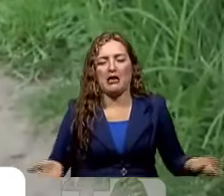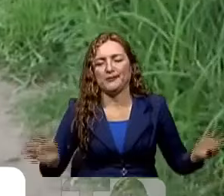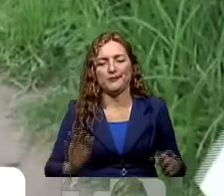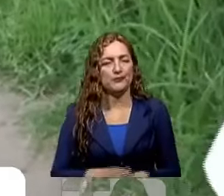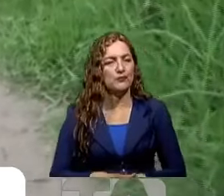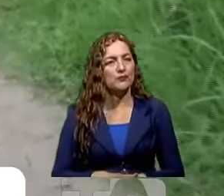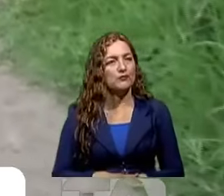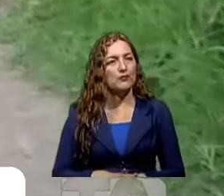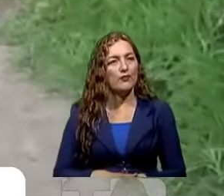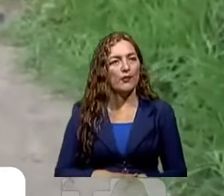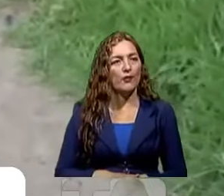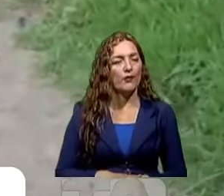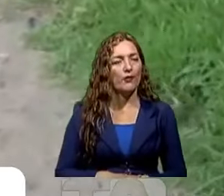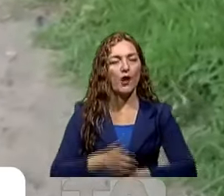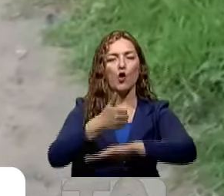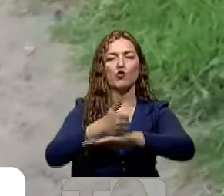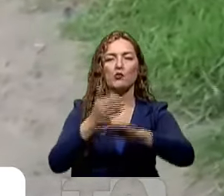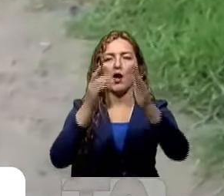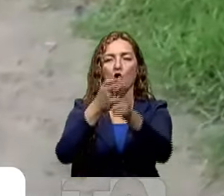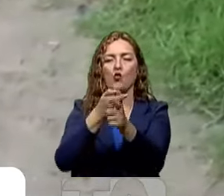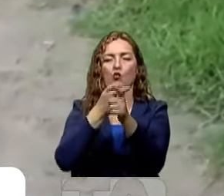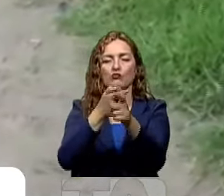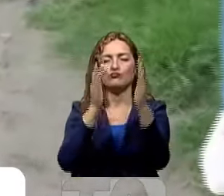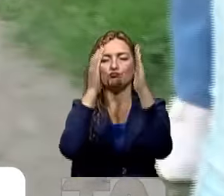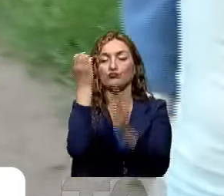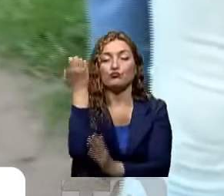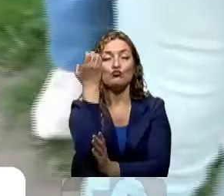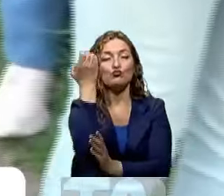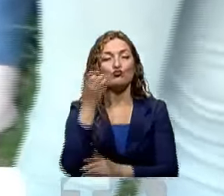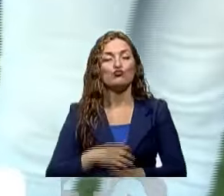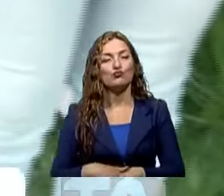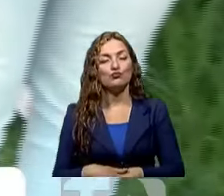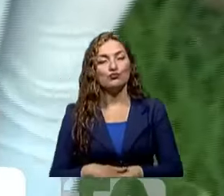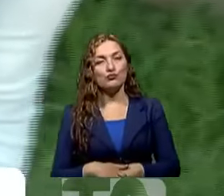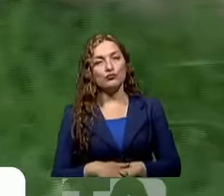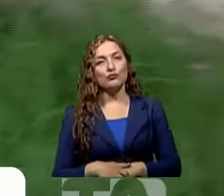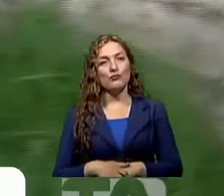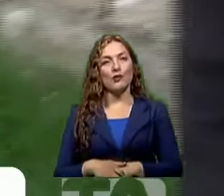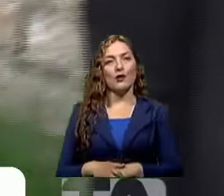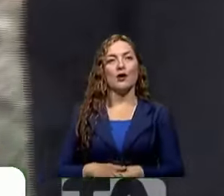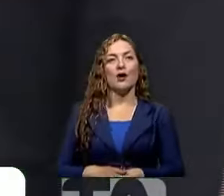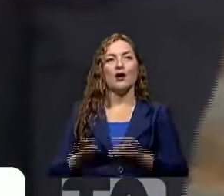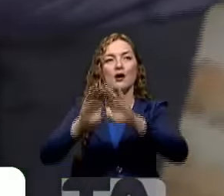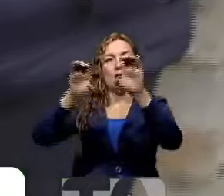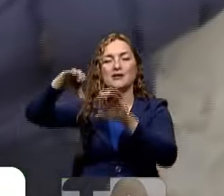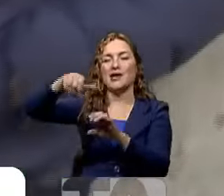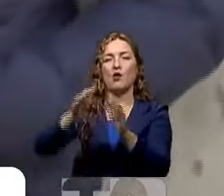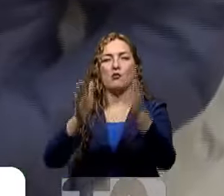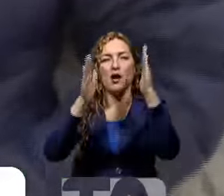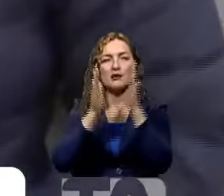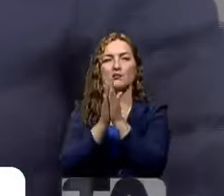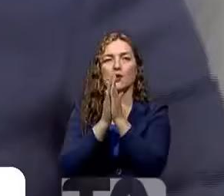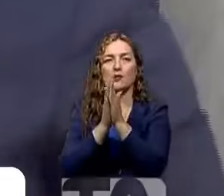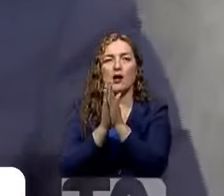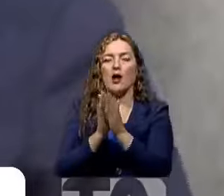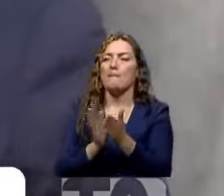último llamado urgente rápidamente a las autoridades para que atiendan esta emergencia. De manera especial al EMAP que atienda las